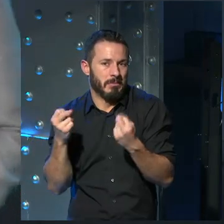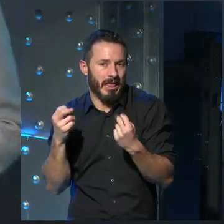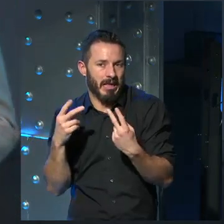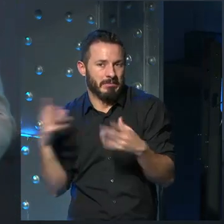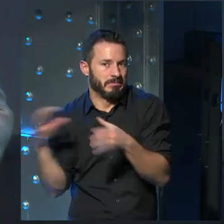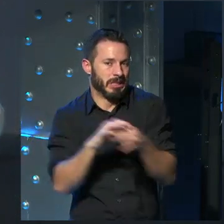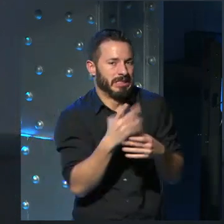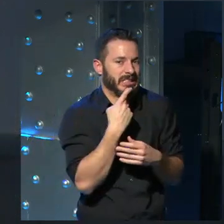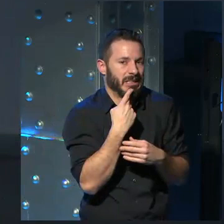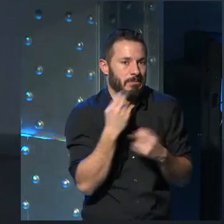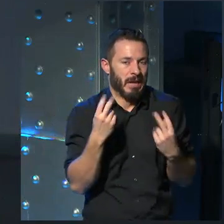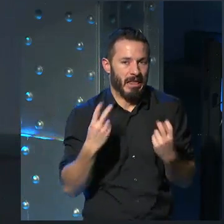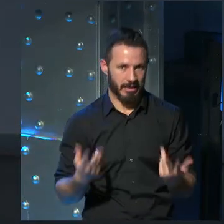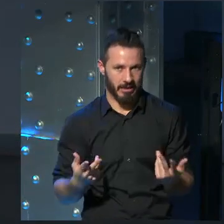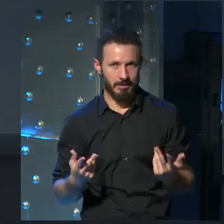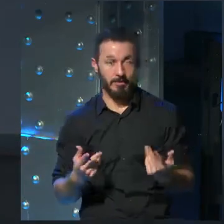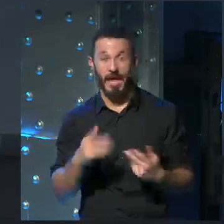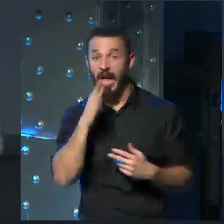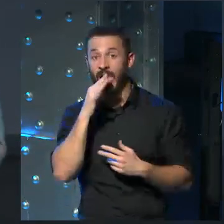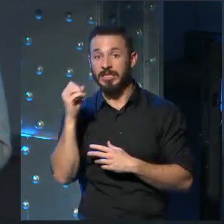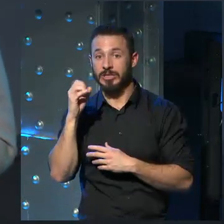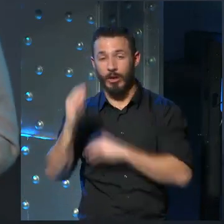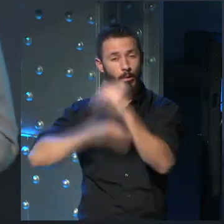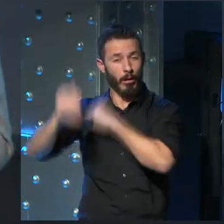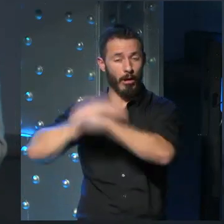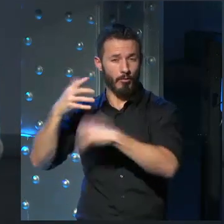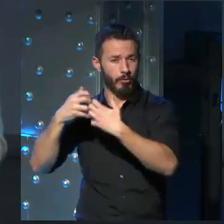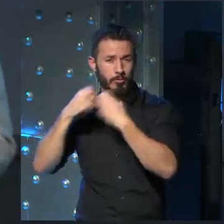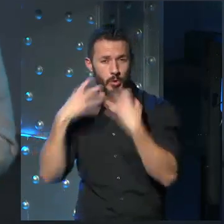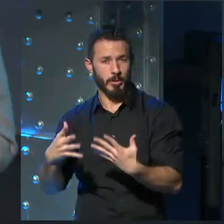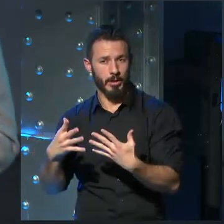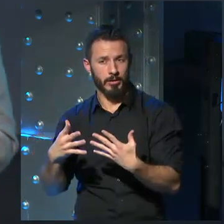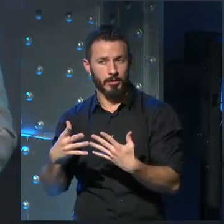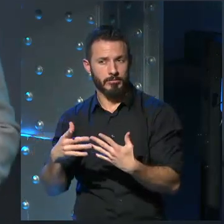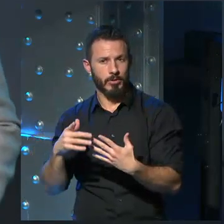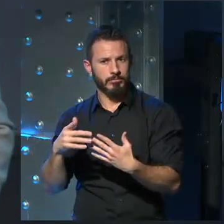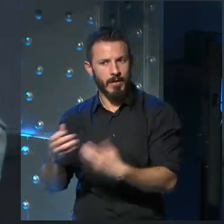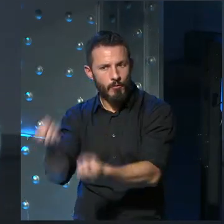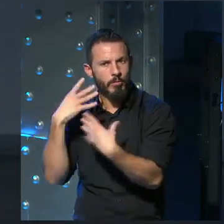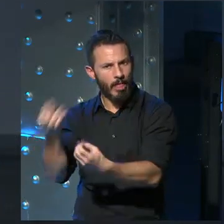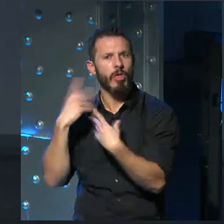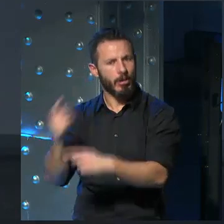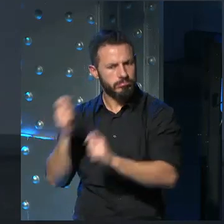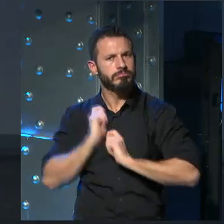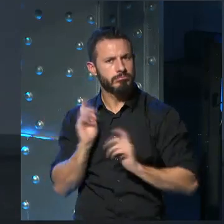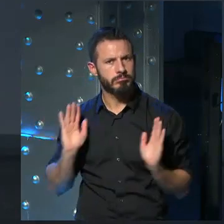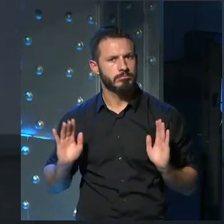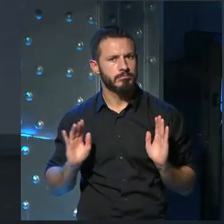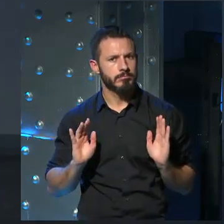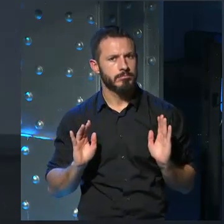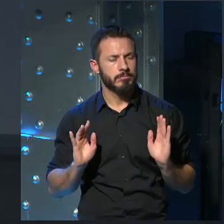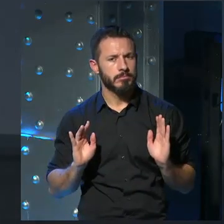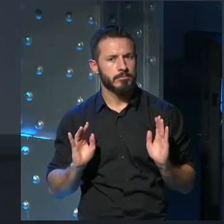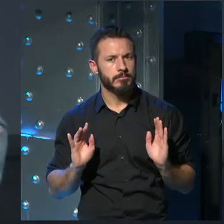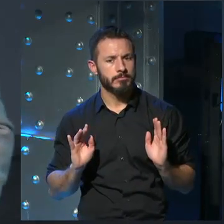Bueno, pues es que esos sensores ahora mismo ya están muy desarrollados, entonces funcionan muy bien y nos pueden aportar esta información. Eso lo